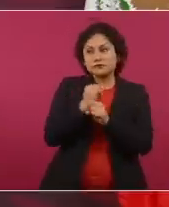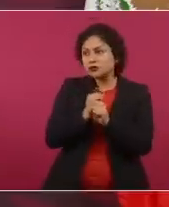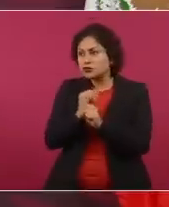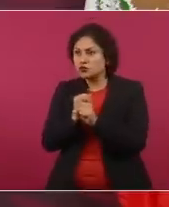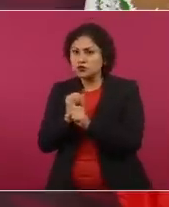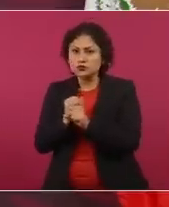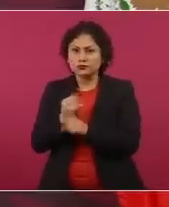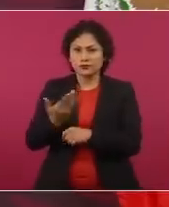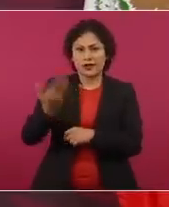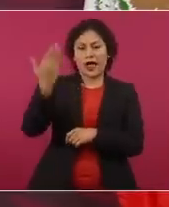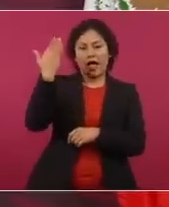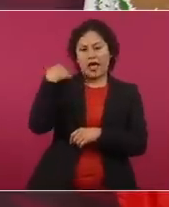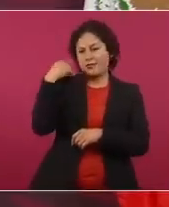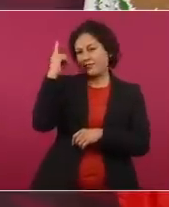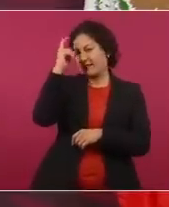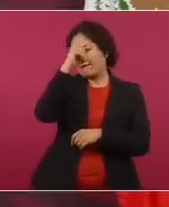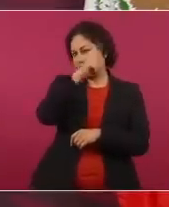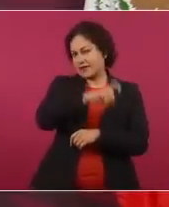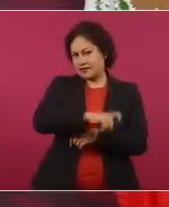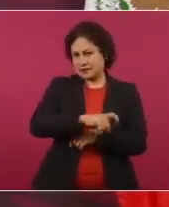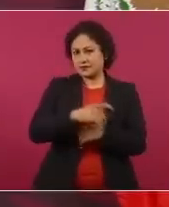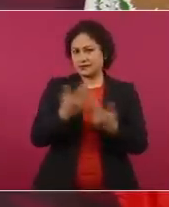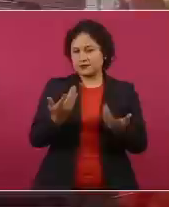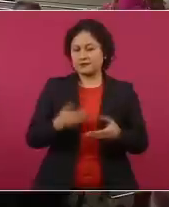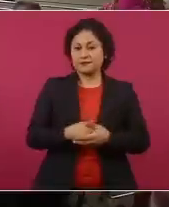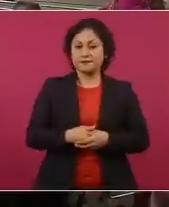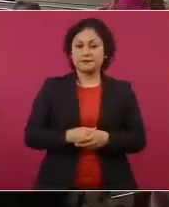Antes era más difícil